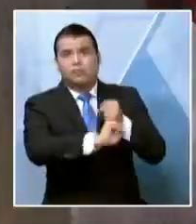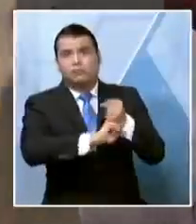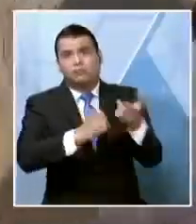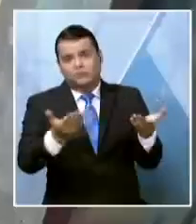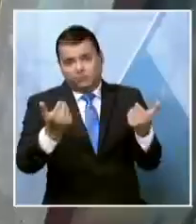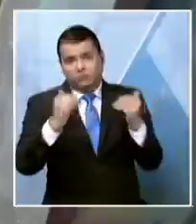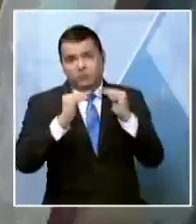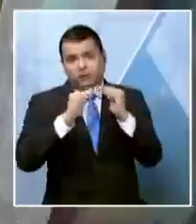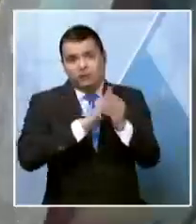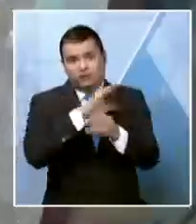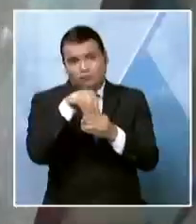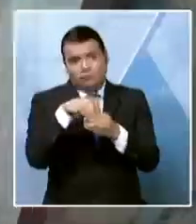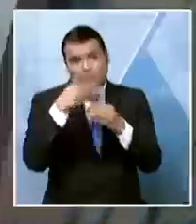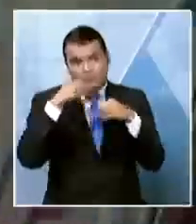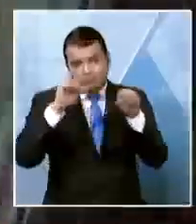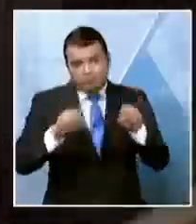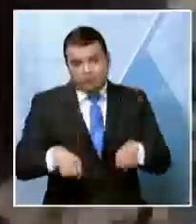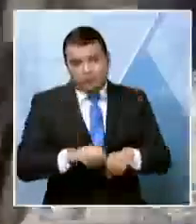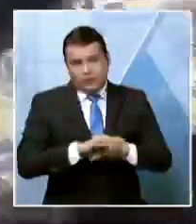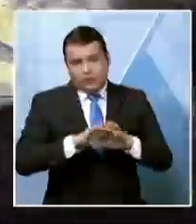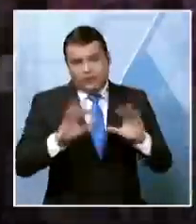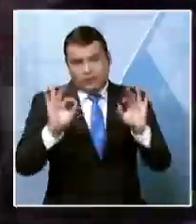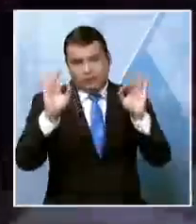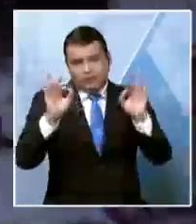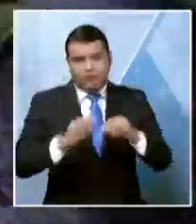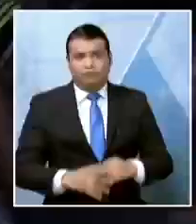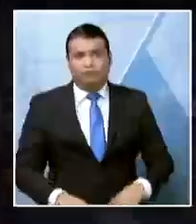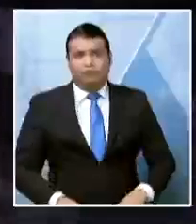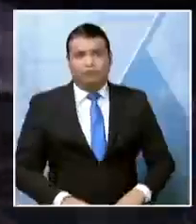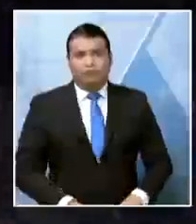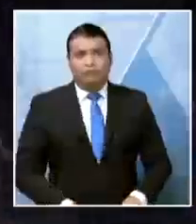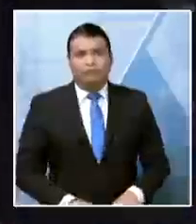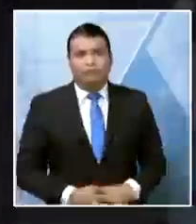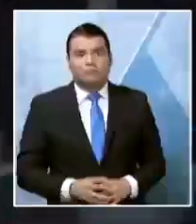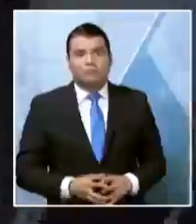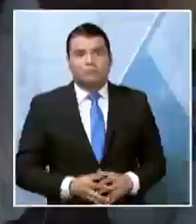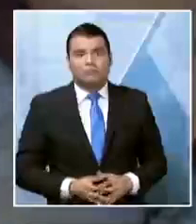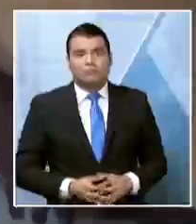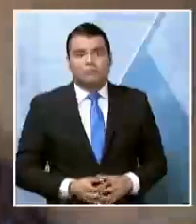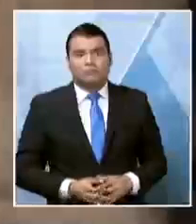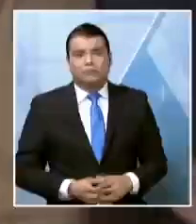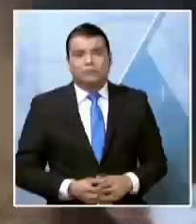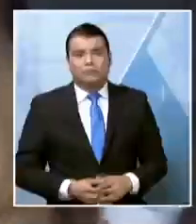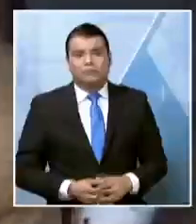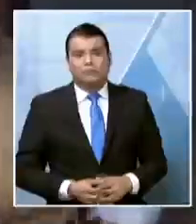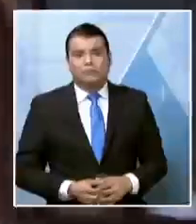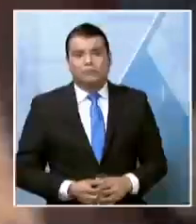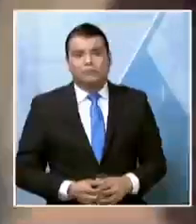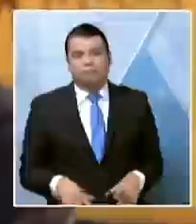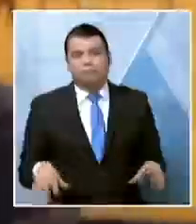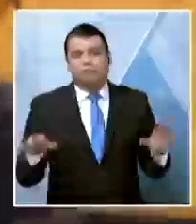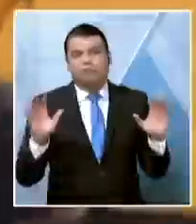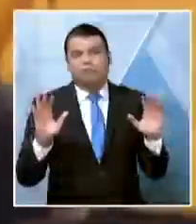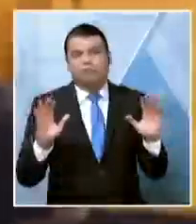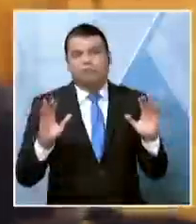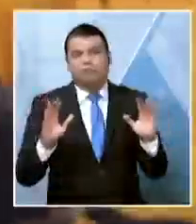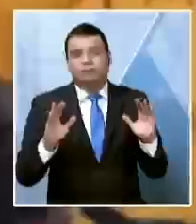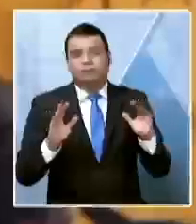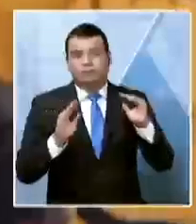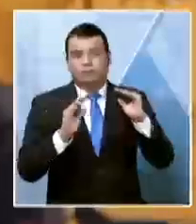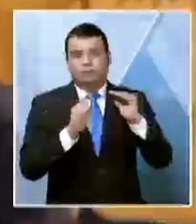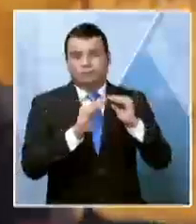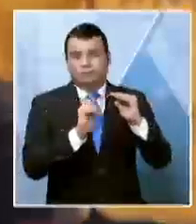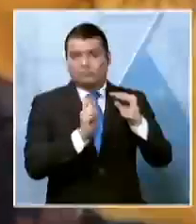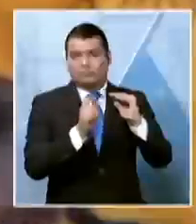para que les dé un lugar digno donde poder ubicarse con sus familias. Como me vi en la penosa situación de no poderle pagar al señor